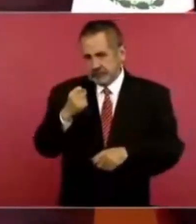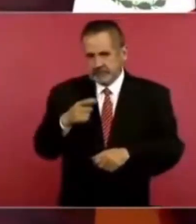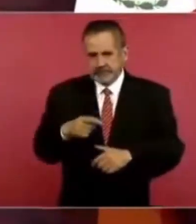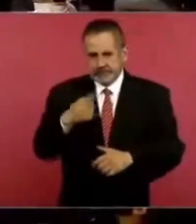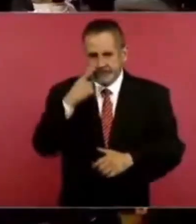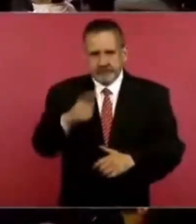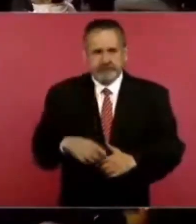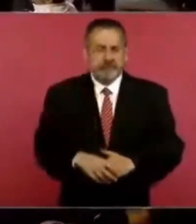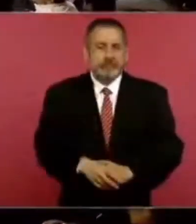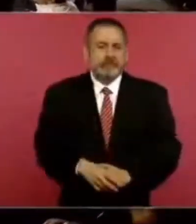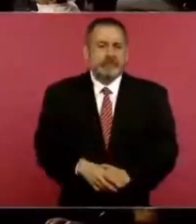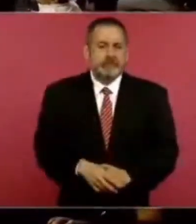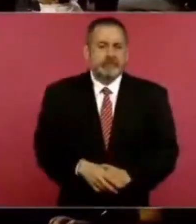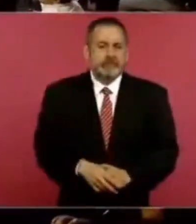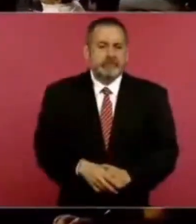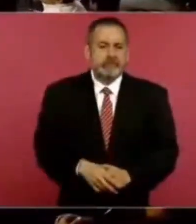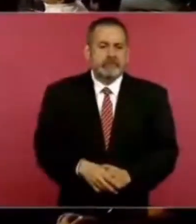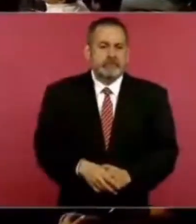Es así que,